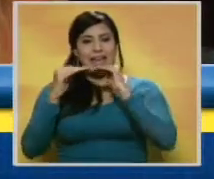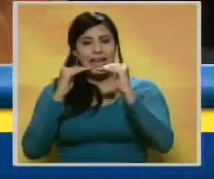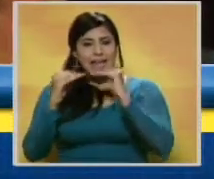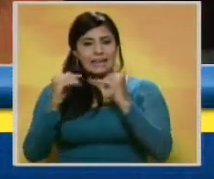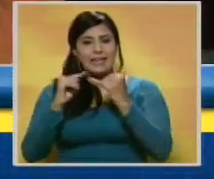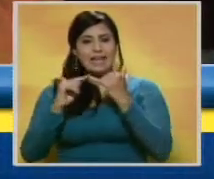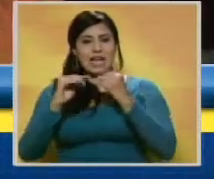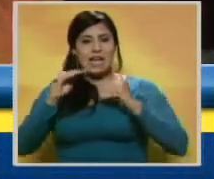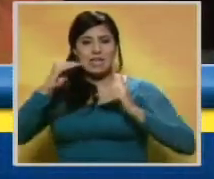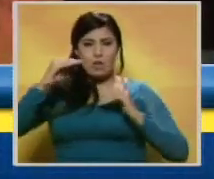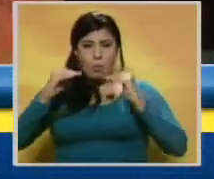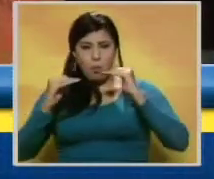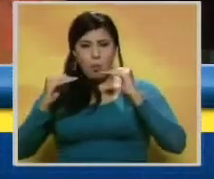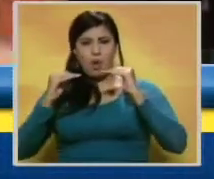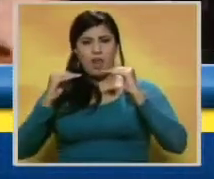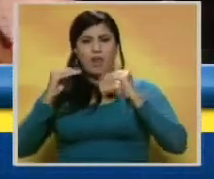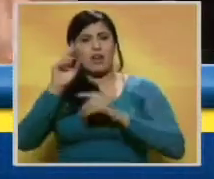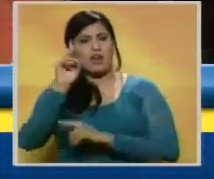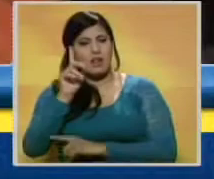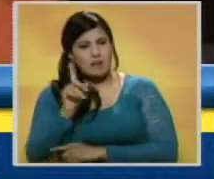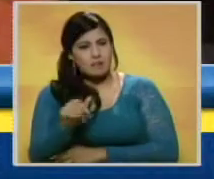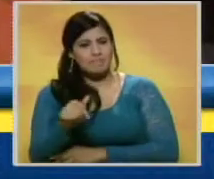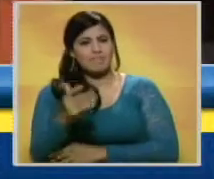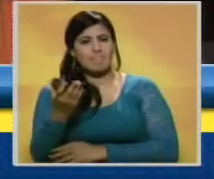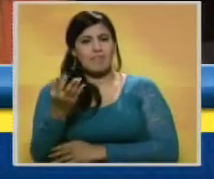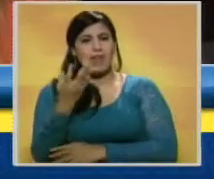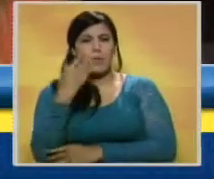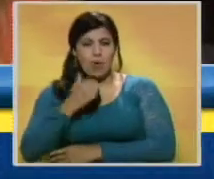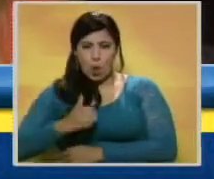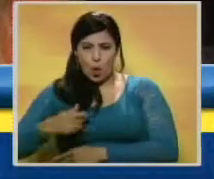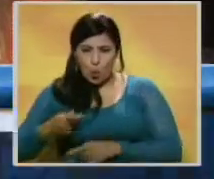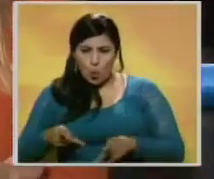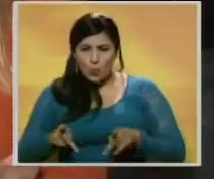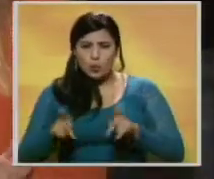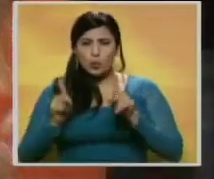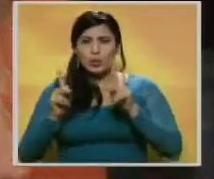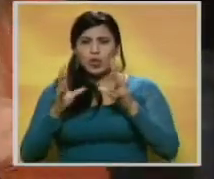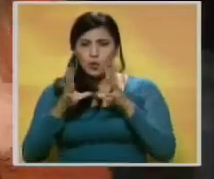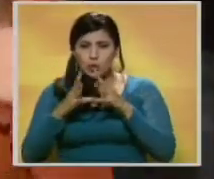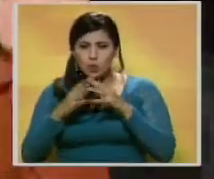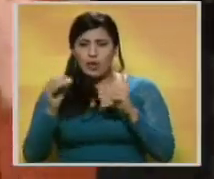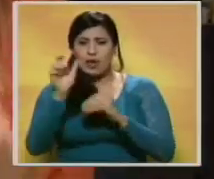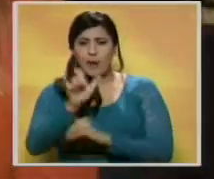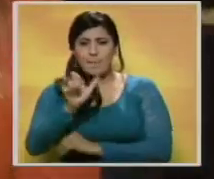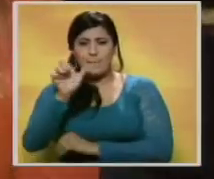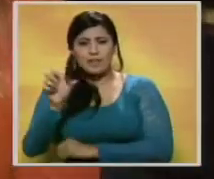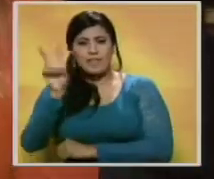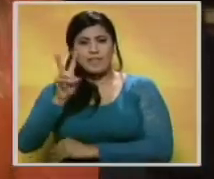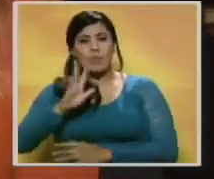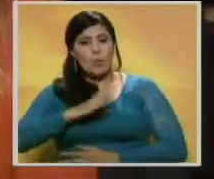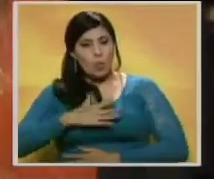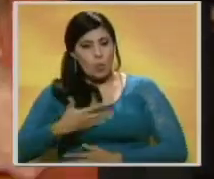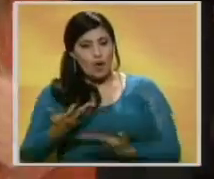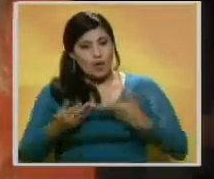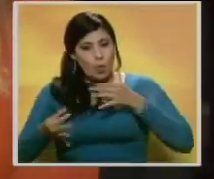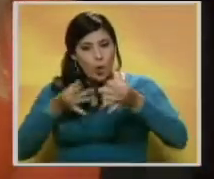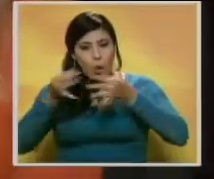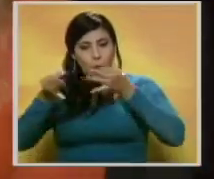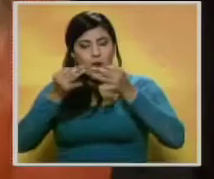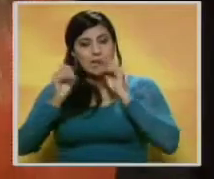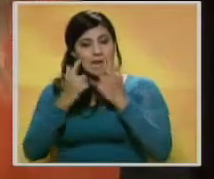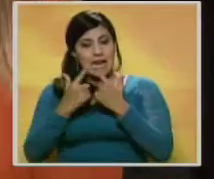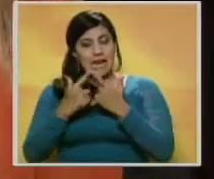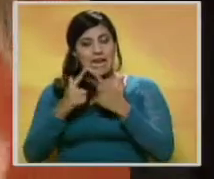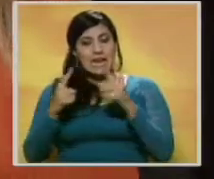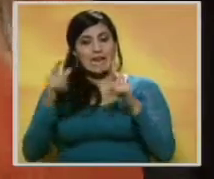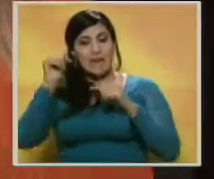el equilibrio profesional, darle oportunidad a todos los venezolanos que puedan expresarse libremente a través de